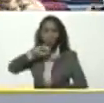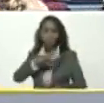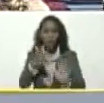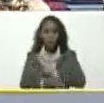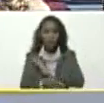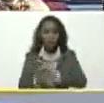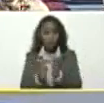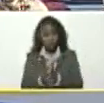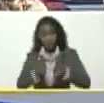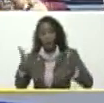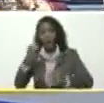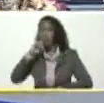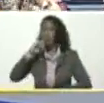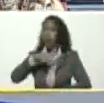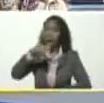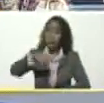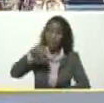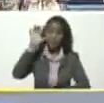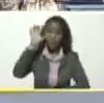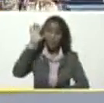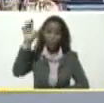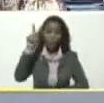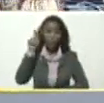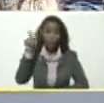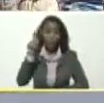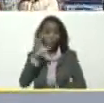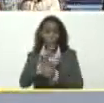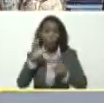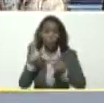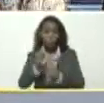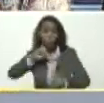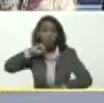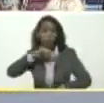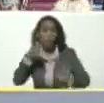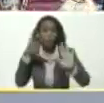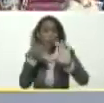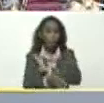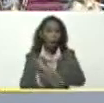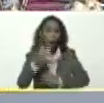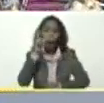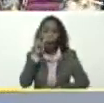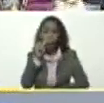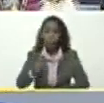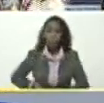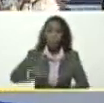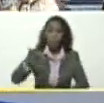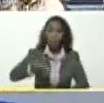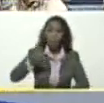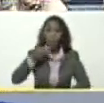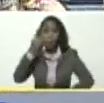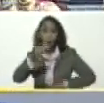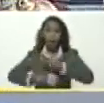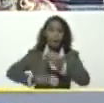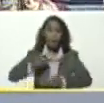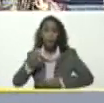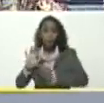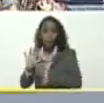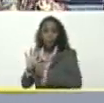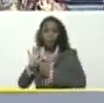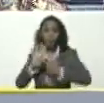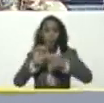gran historiador del país, y su prestigio de historiador y hombre ecuánime lo llevó a ser lo que es